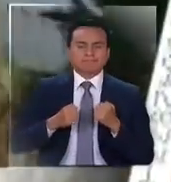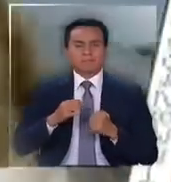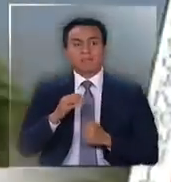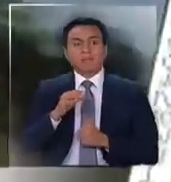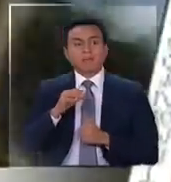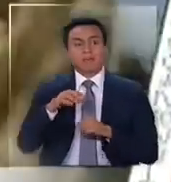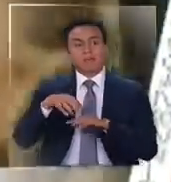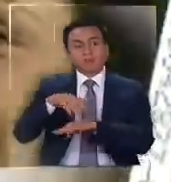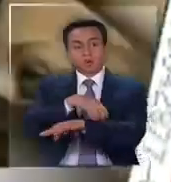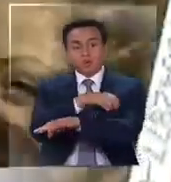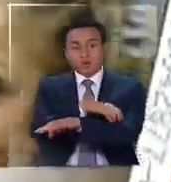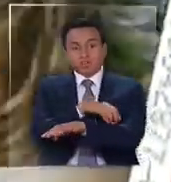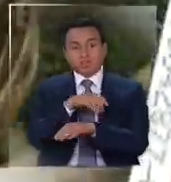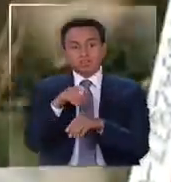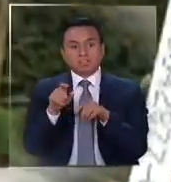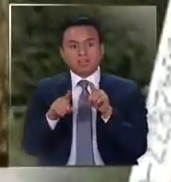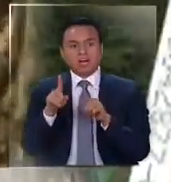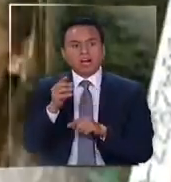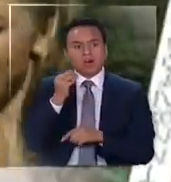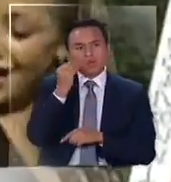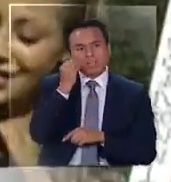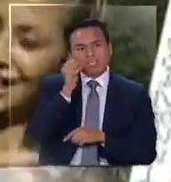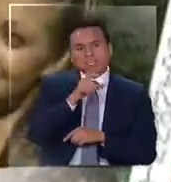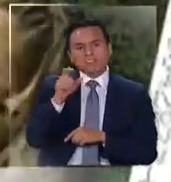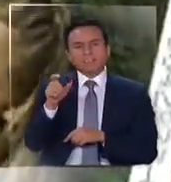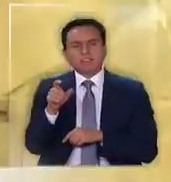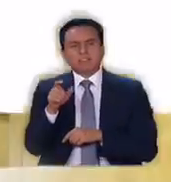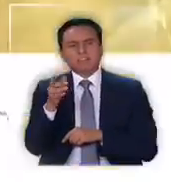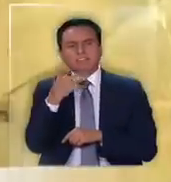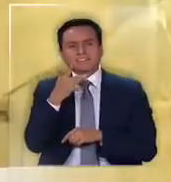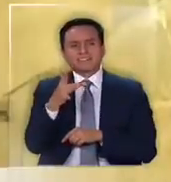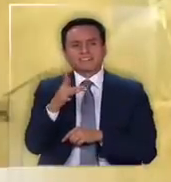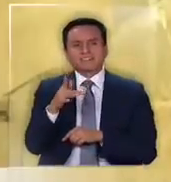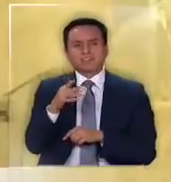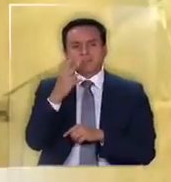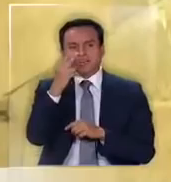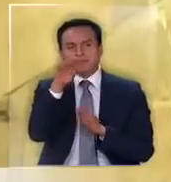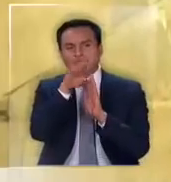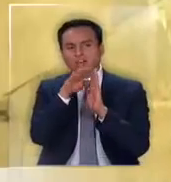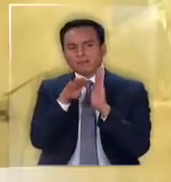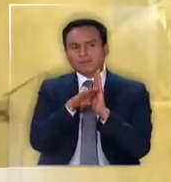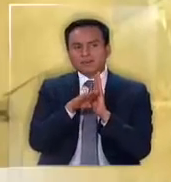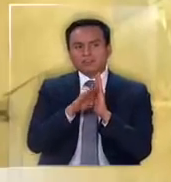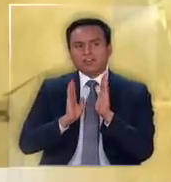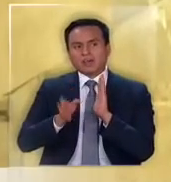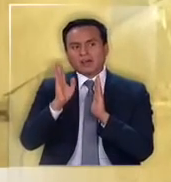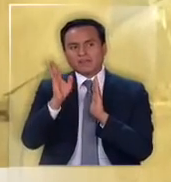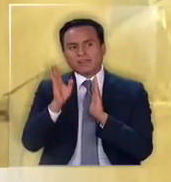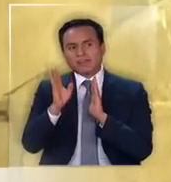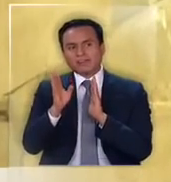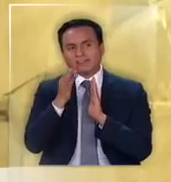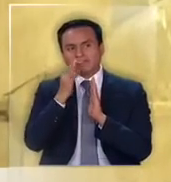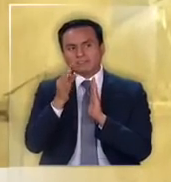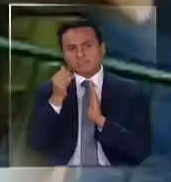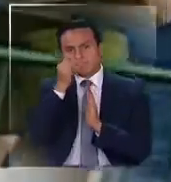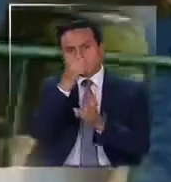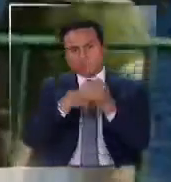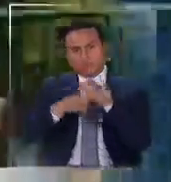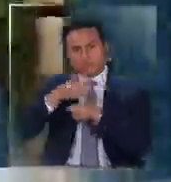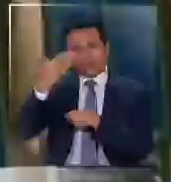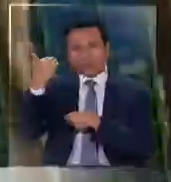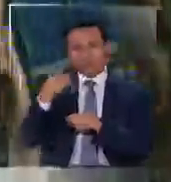Y en regiones, sobre todo, las abuelitas. Oye, ya, y yo veía el programa y todavía después de que pasaron tantos